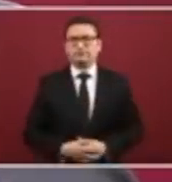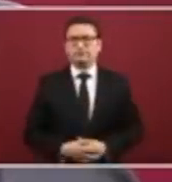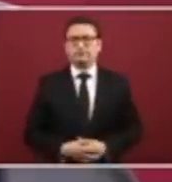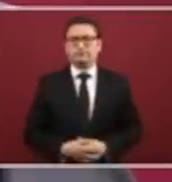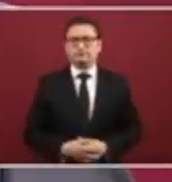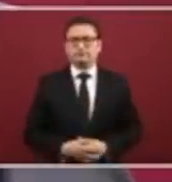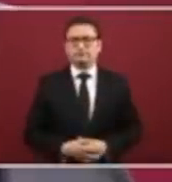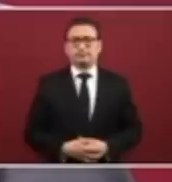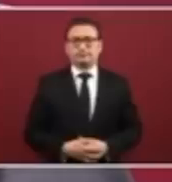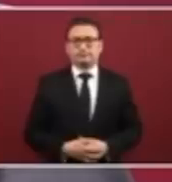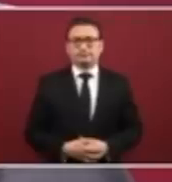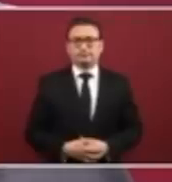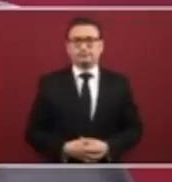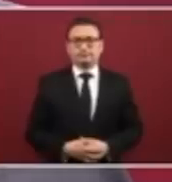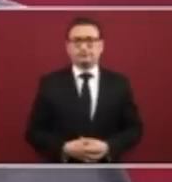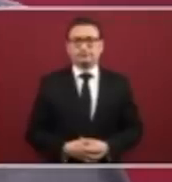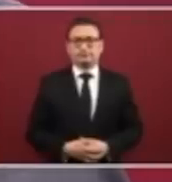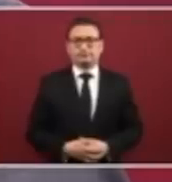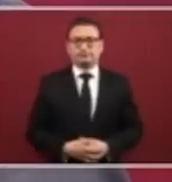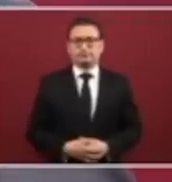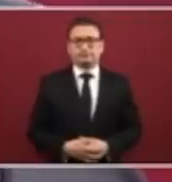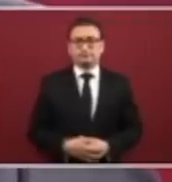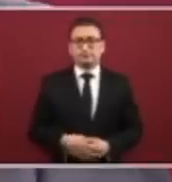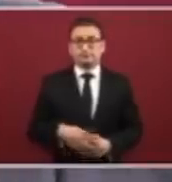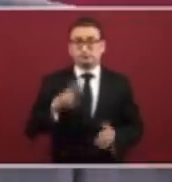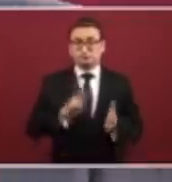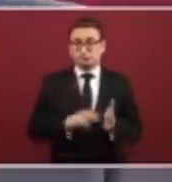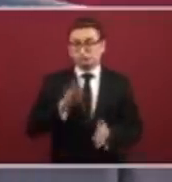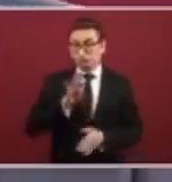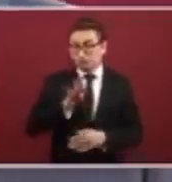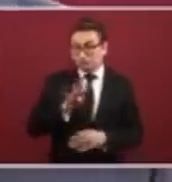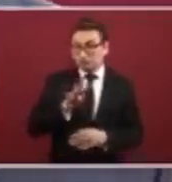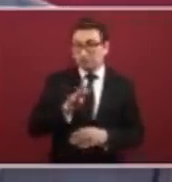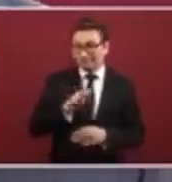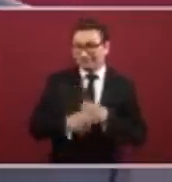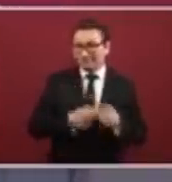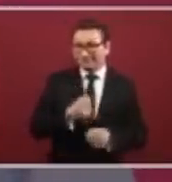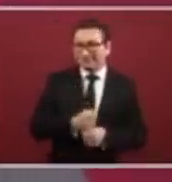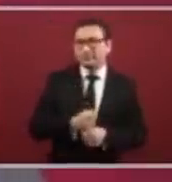Y necesitamos para este año